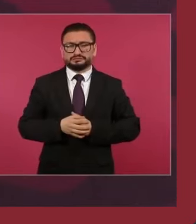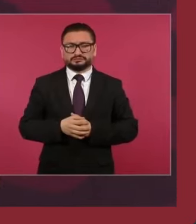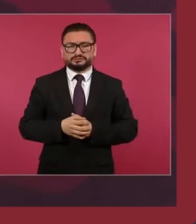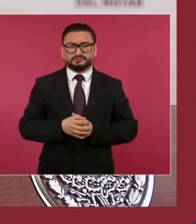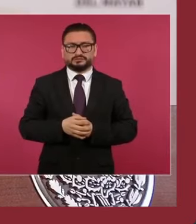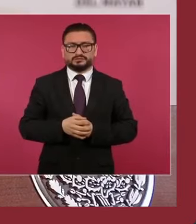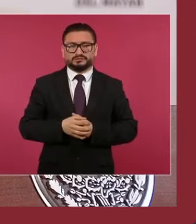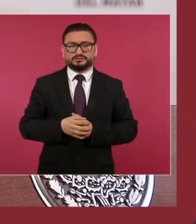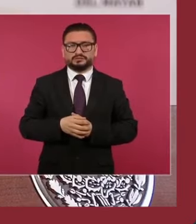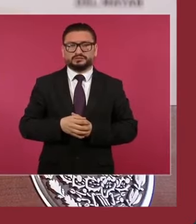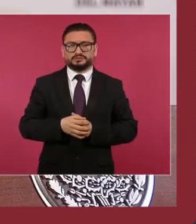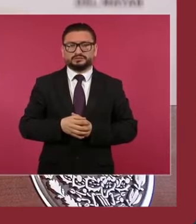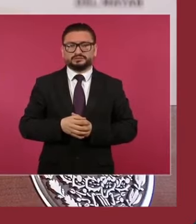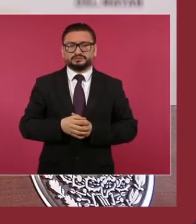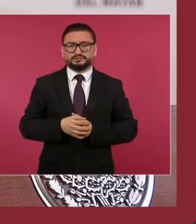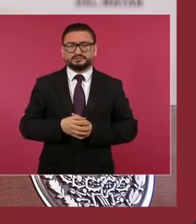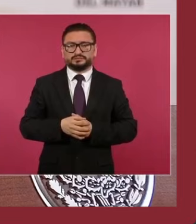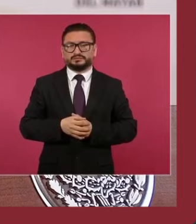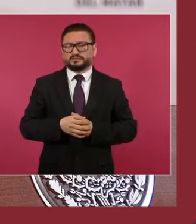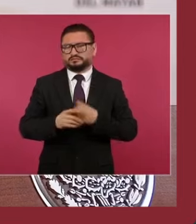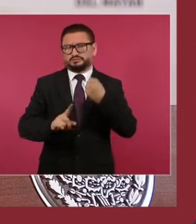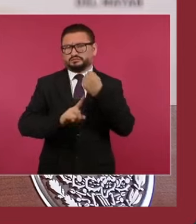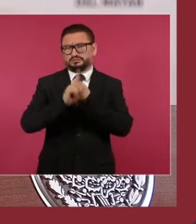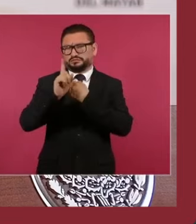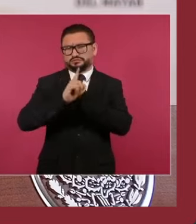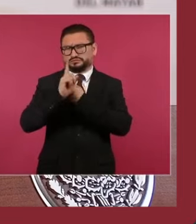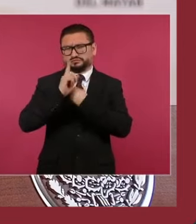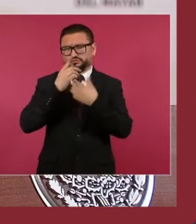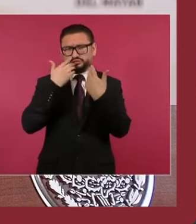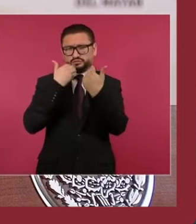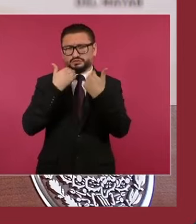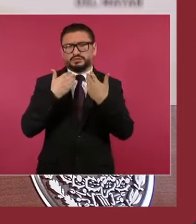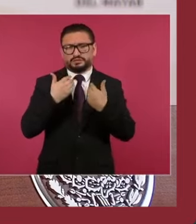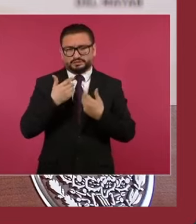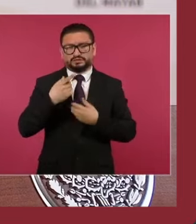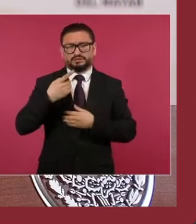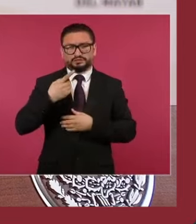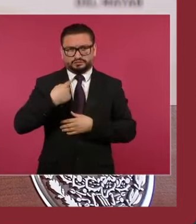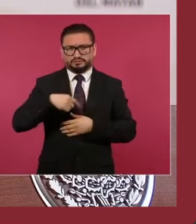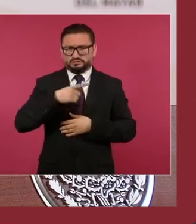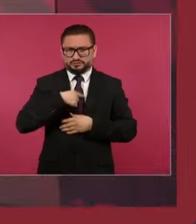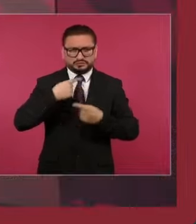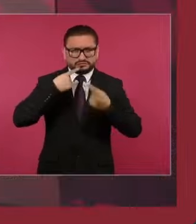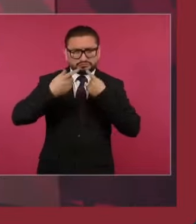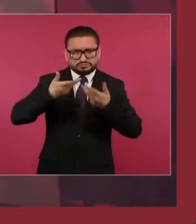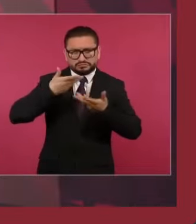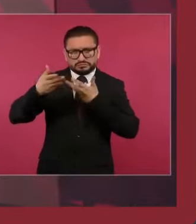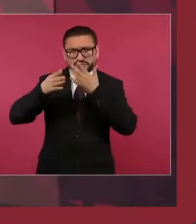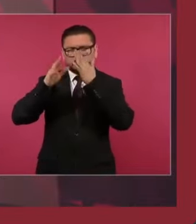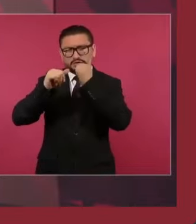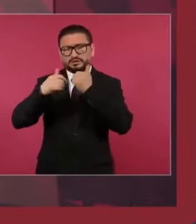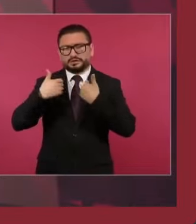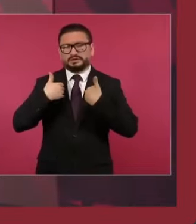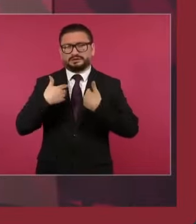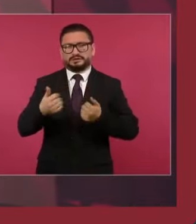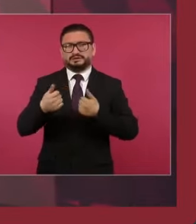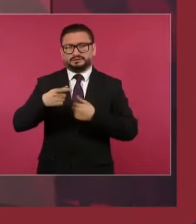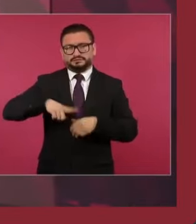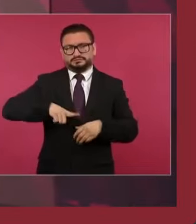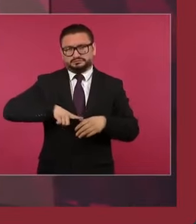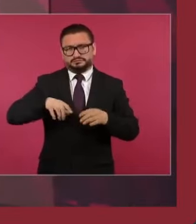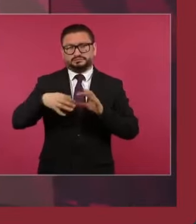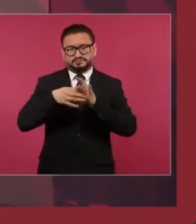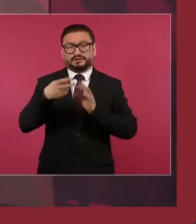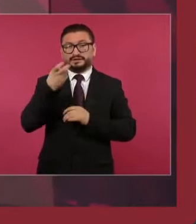no tenemos mayor problema, nos vamos entendiendo con los gobiernos. Este caso